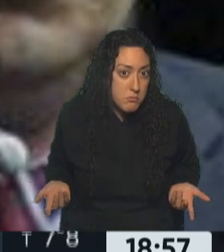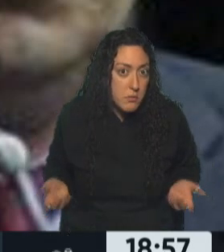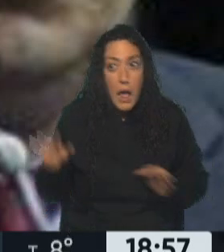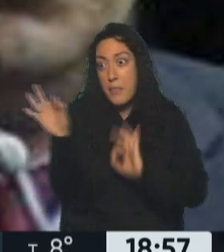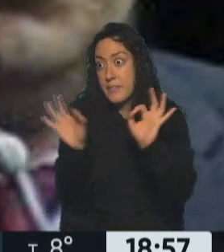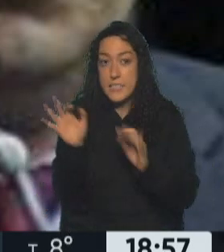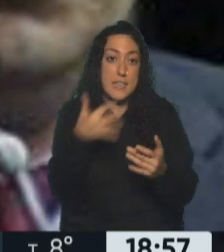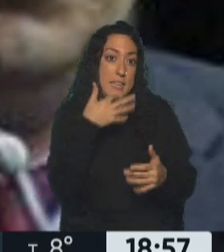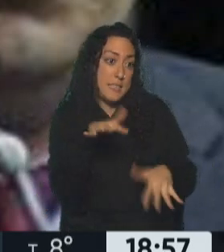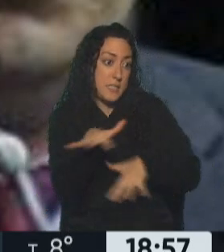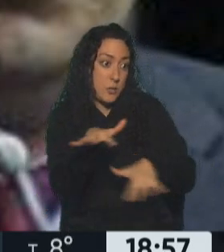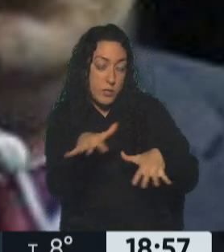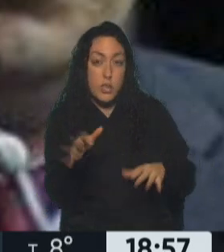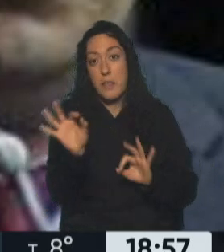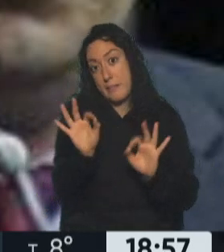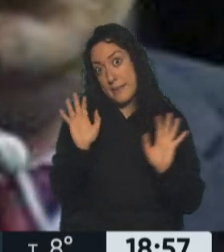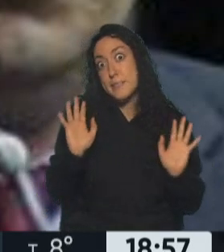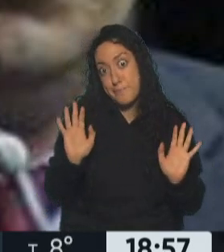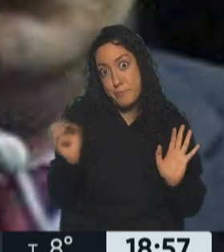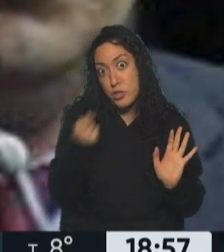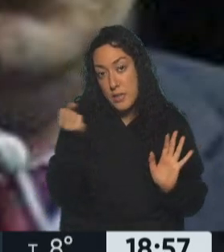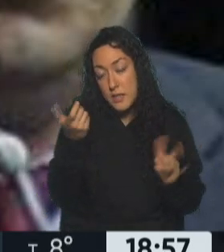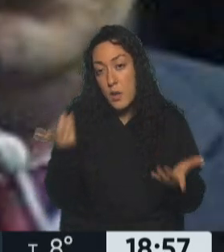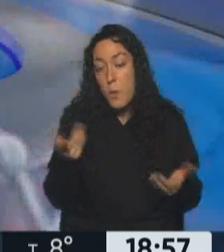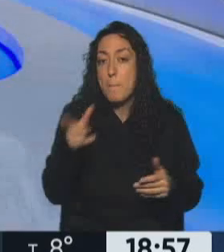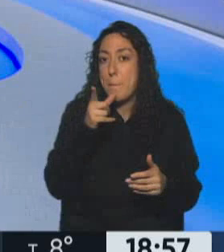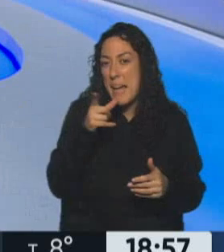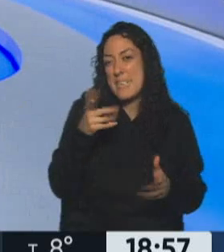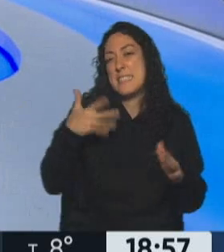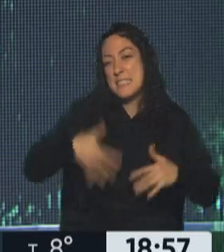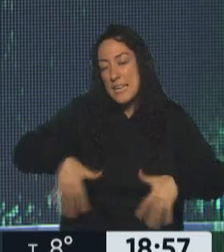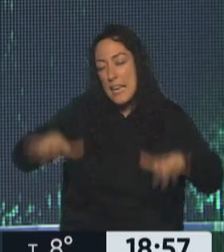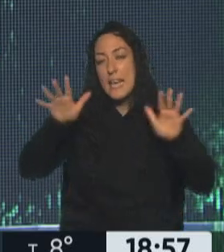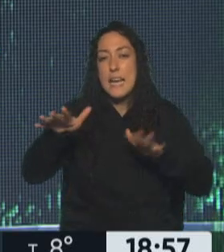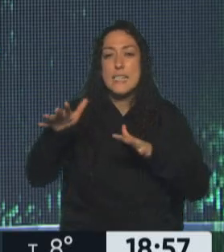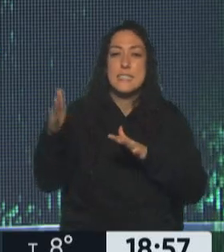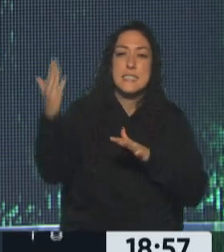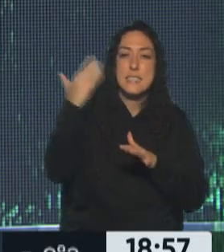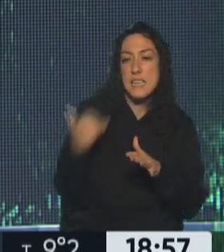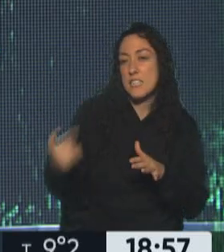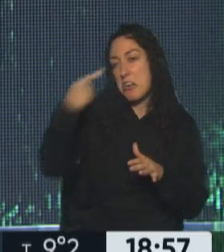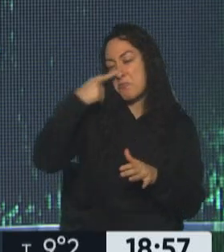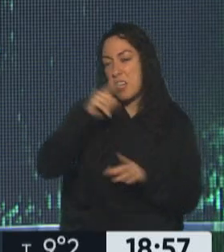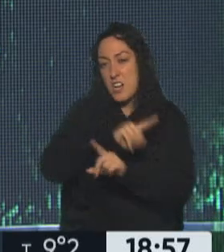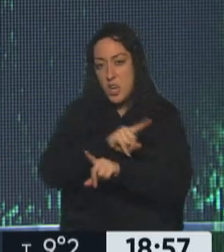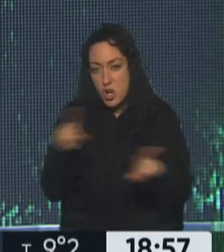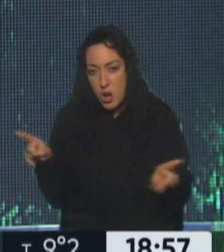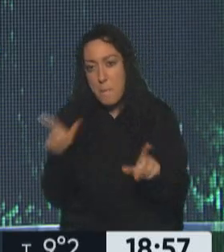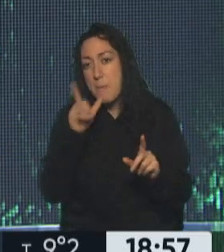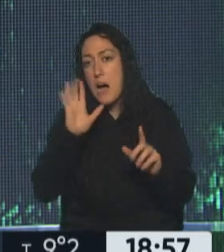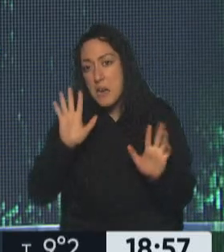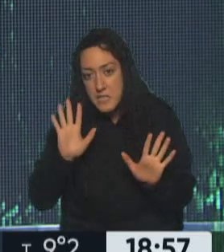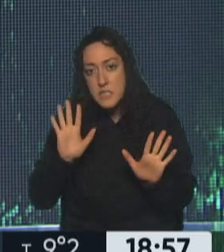entender la situación. Pequeño detalle. Bueno, de cualquier manera, todo parece indicar que esa citación no se va a producir, sobre todo